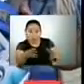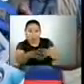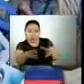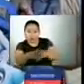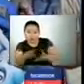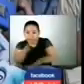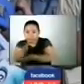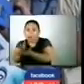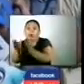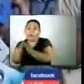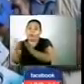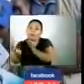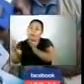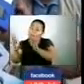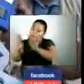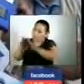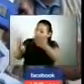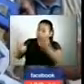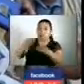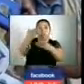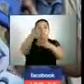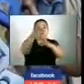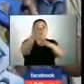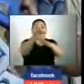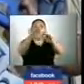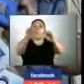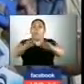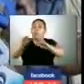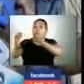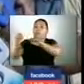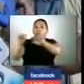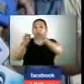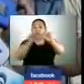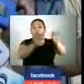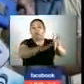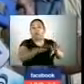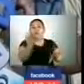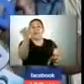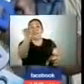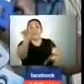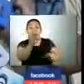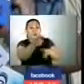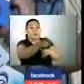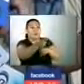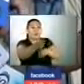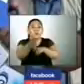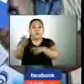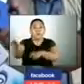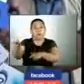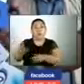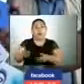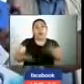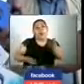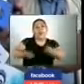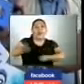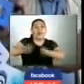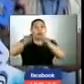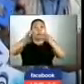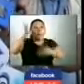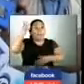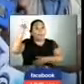viviendas es que tienen que abrir puertas y ventanas para que esto pueda entrar porque las partículas que tira la ULV que es la que anda en carro que anda en las